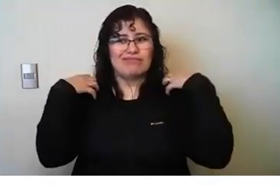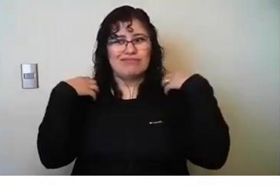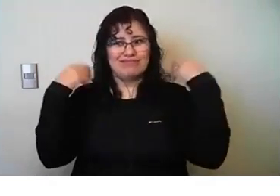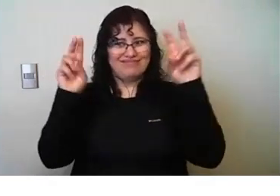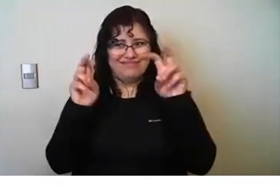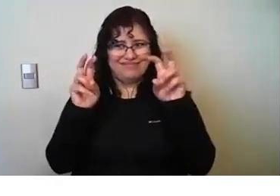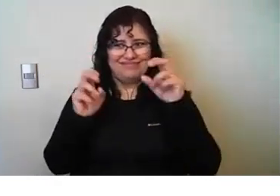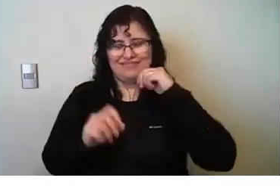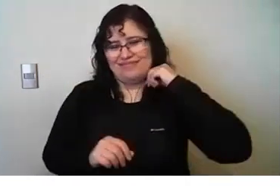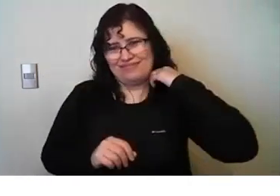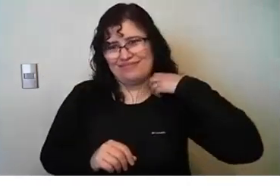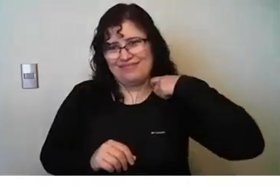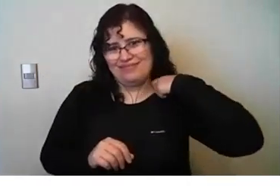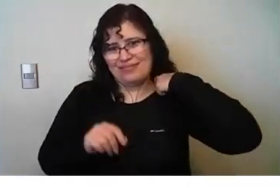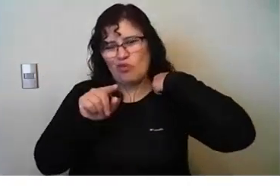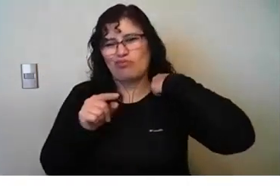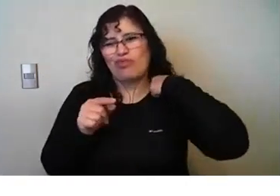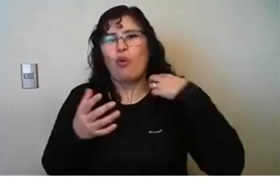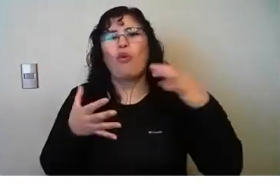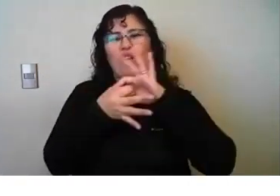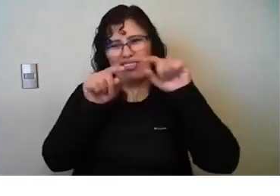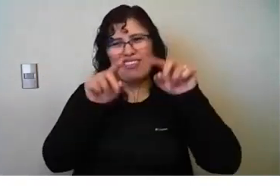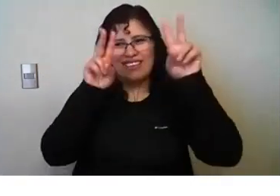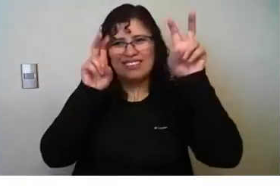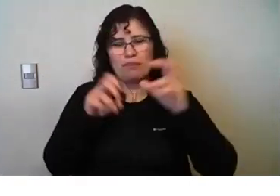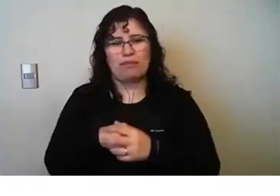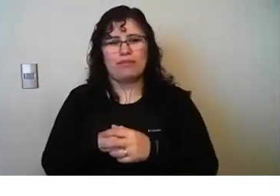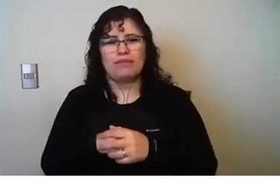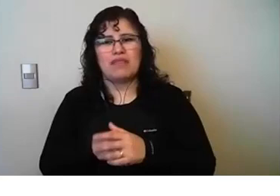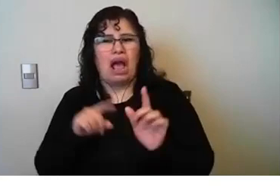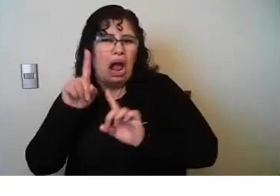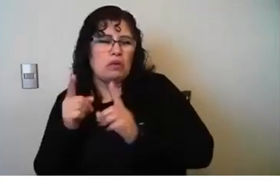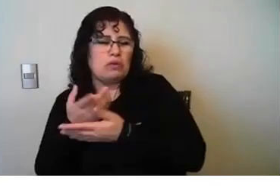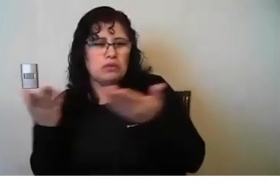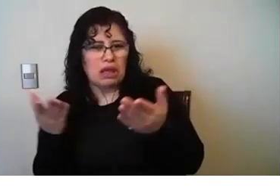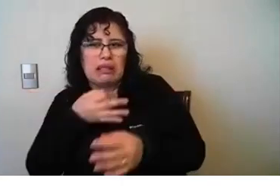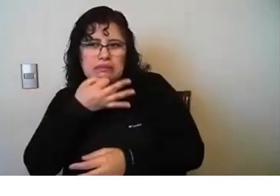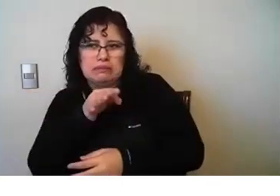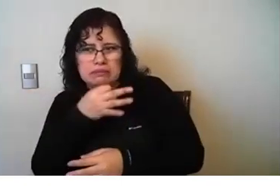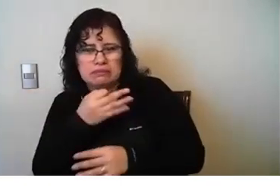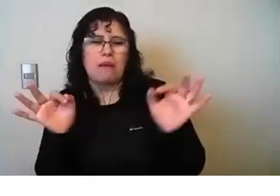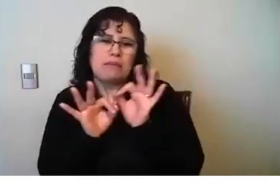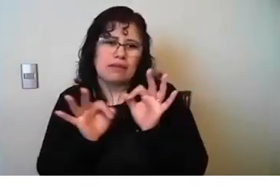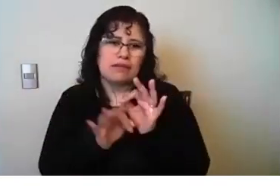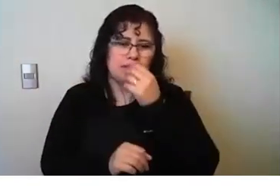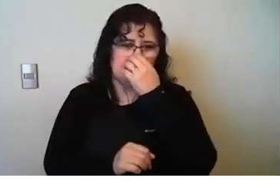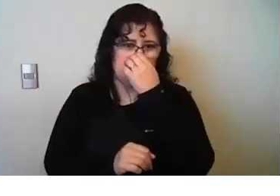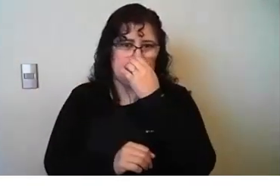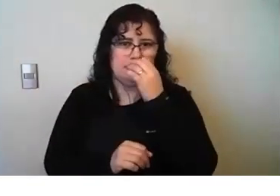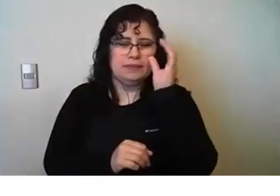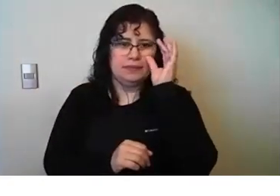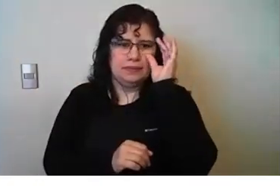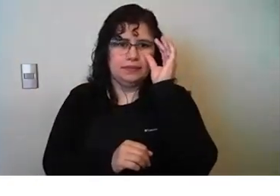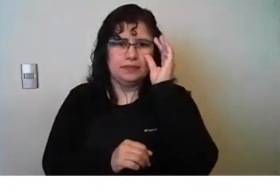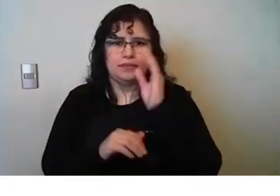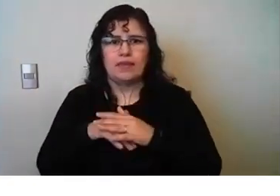a esta temática, ¿ya? Que ahí seguramente sus compañeros nos van a profundizar.